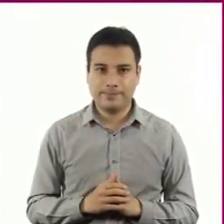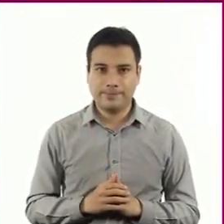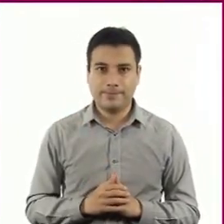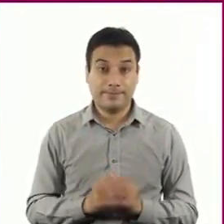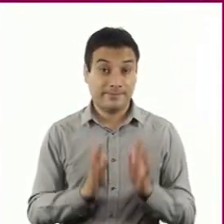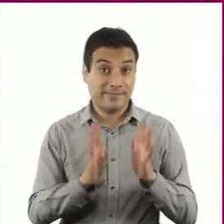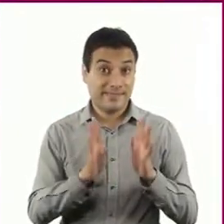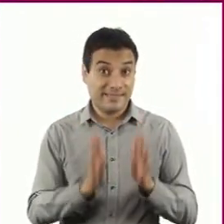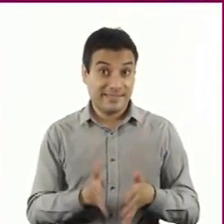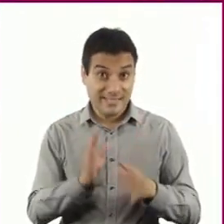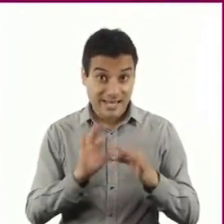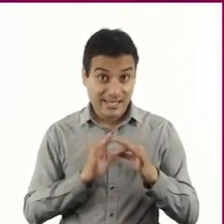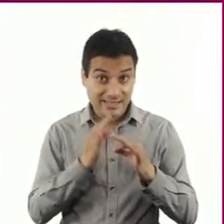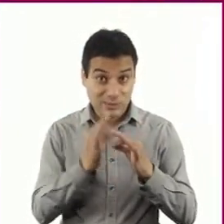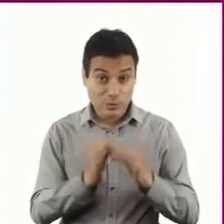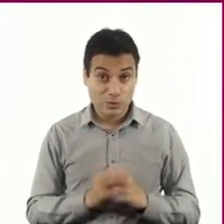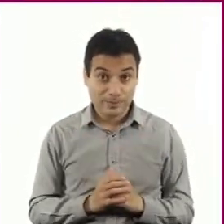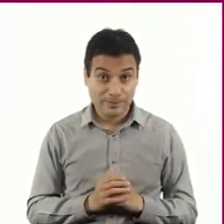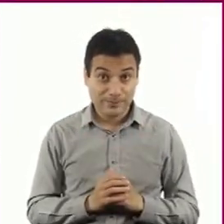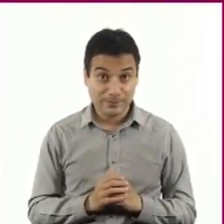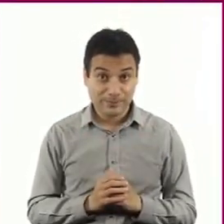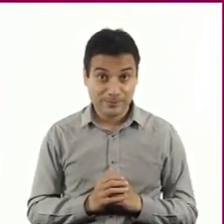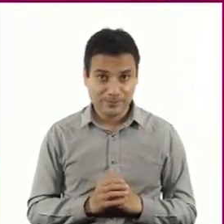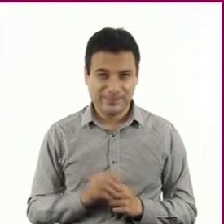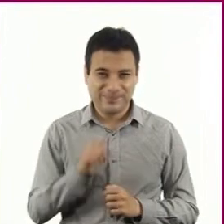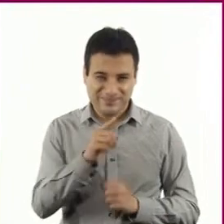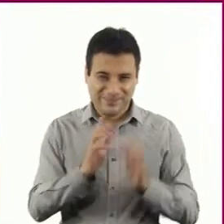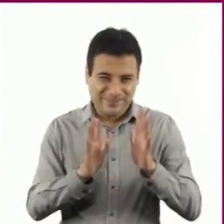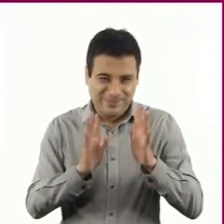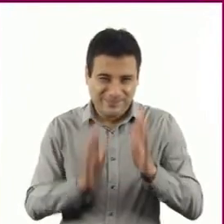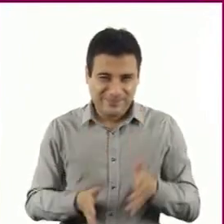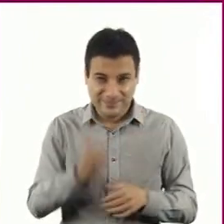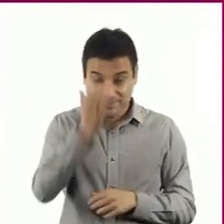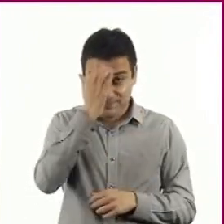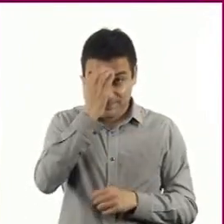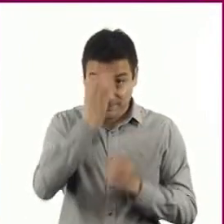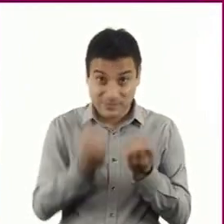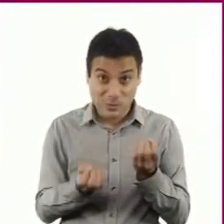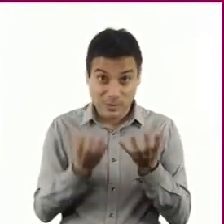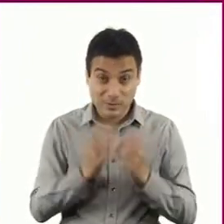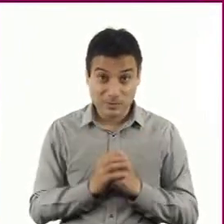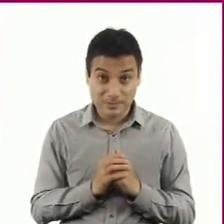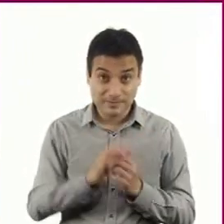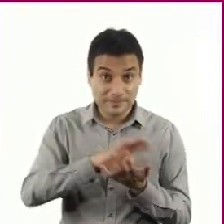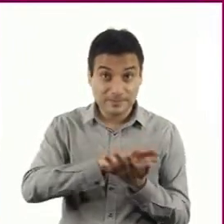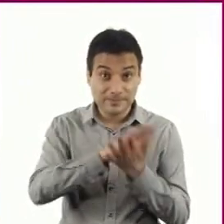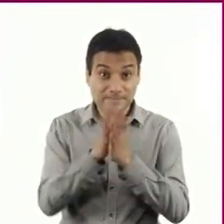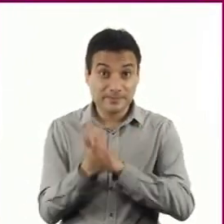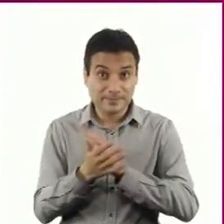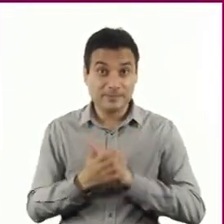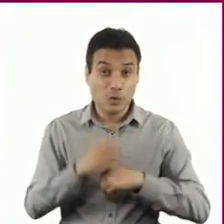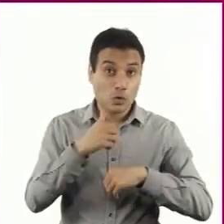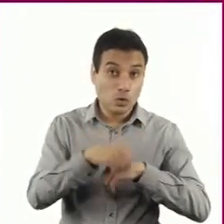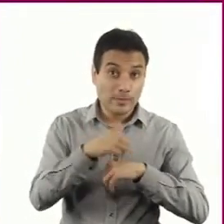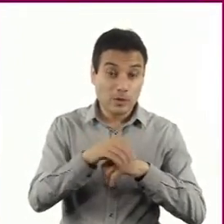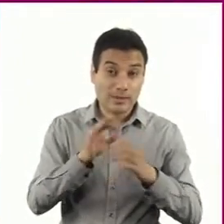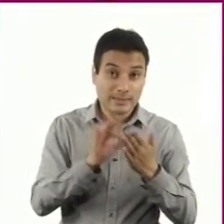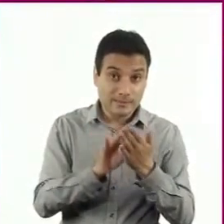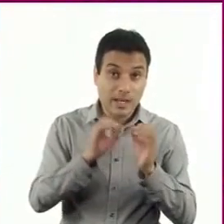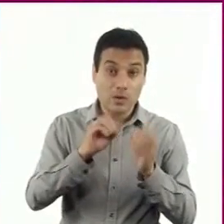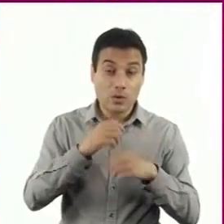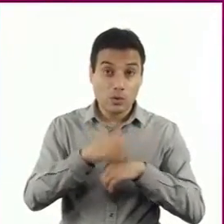¿Están listas y listos? ¿Ya tienen una idea de las correspondientes cantidades equivalentes en número decimal o en notación